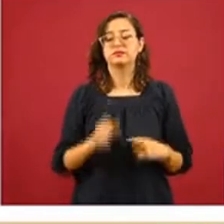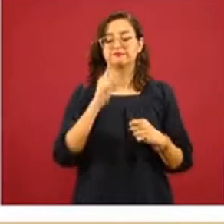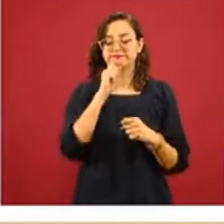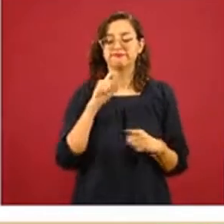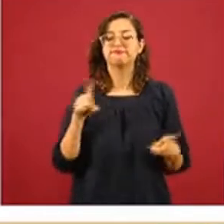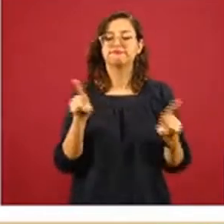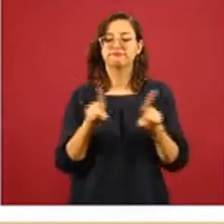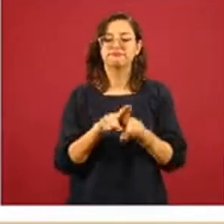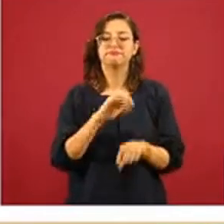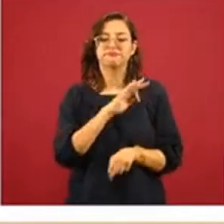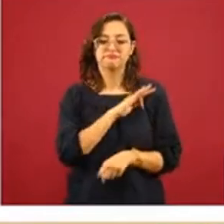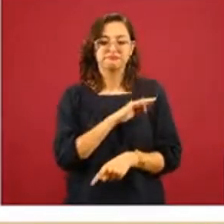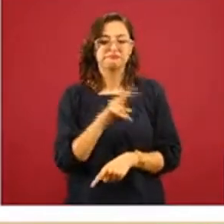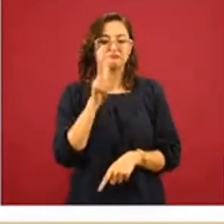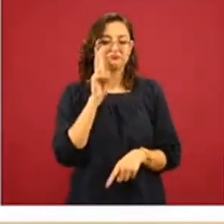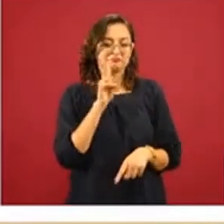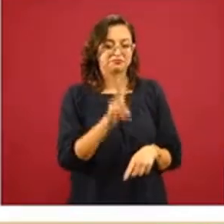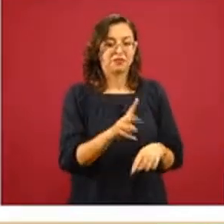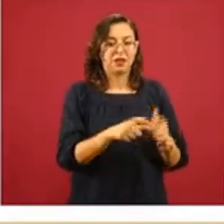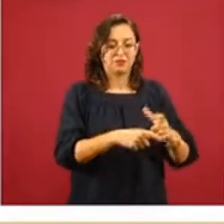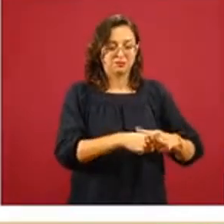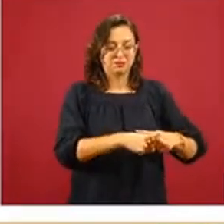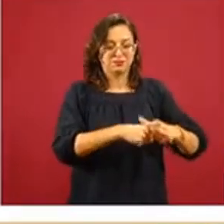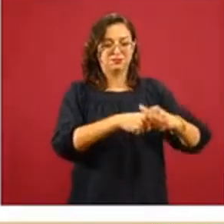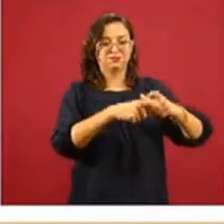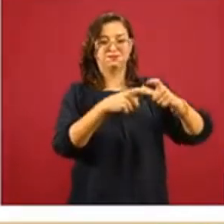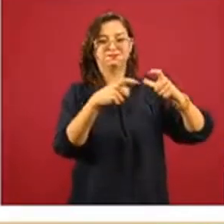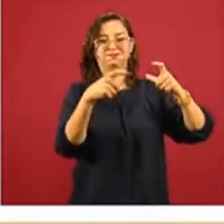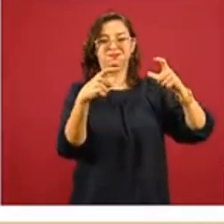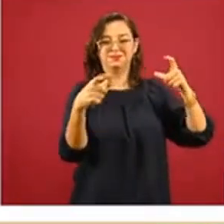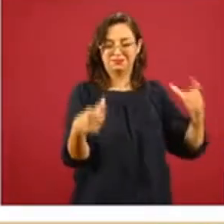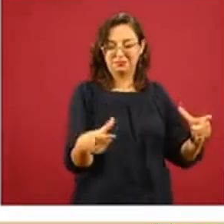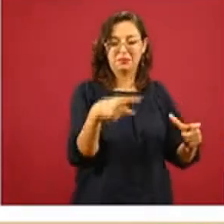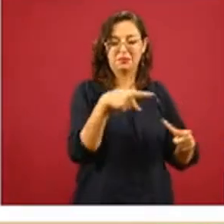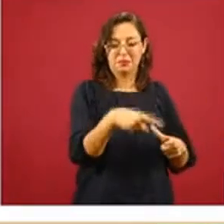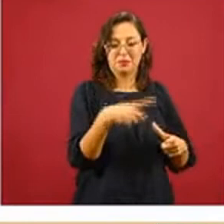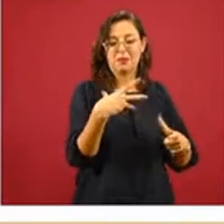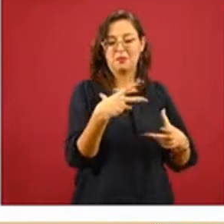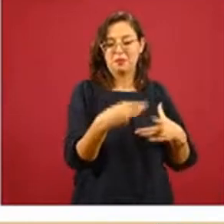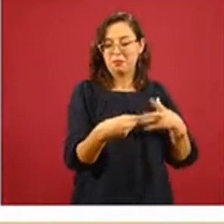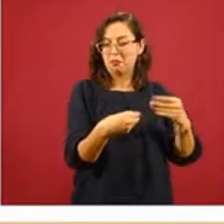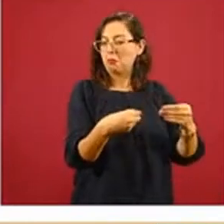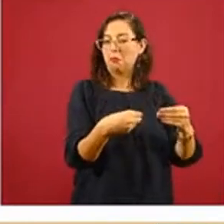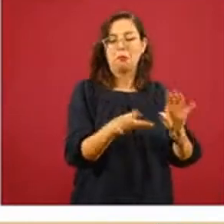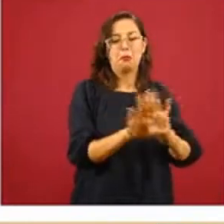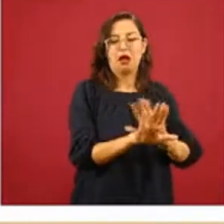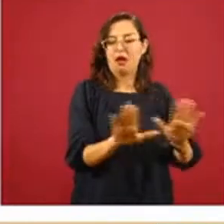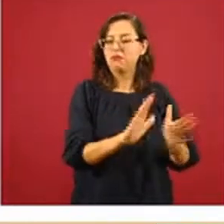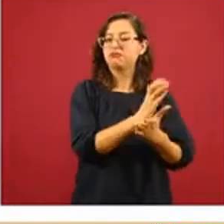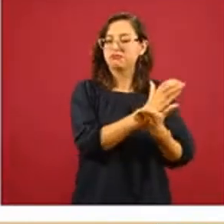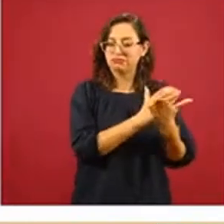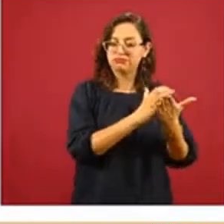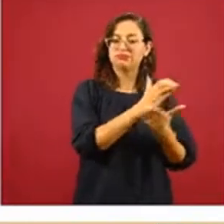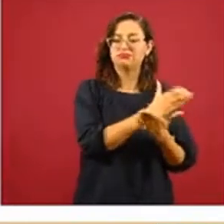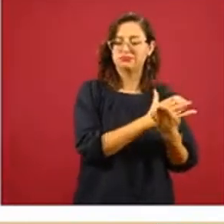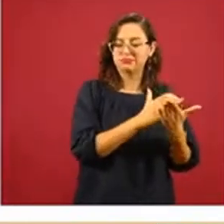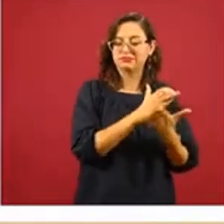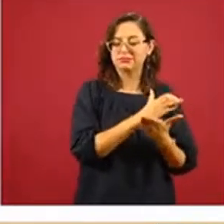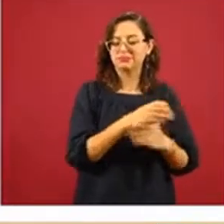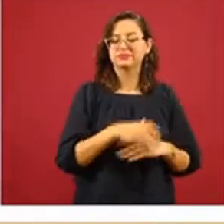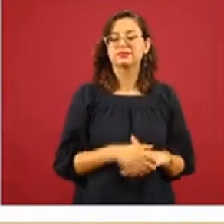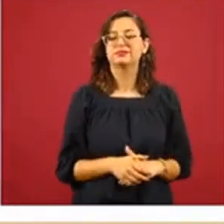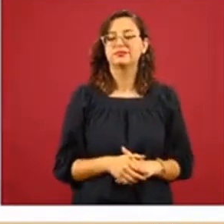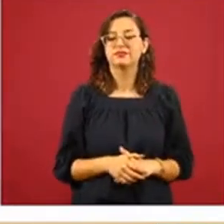vemos como una tendencia ascendente, lógicamente similar a la de la presentación de los casos, es el comportamiento de